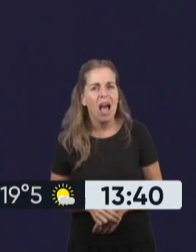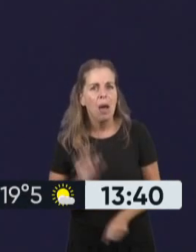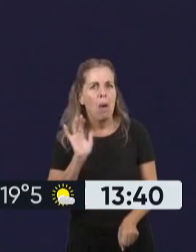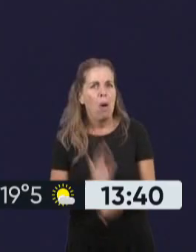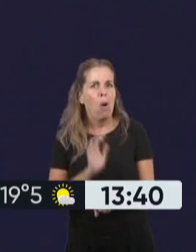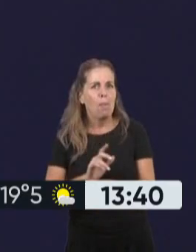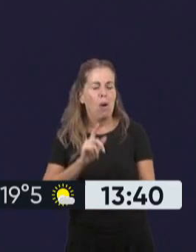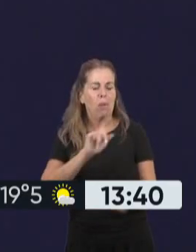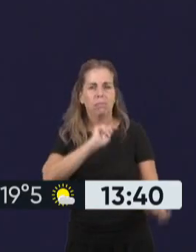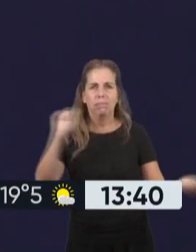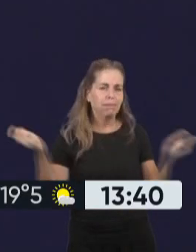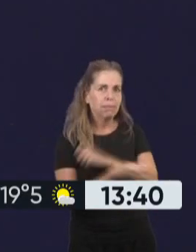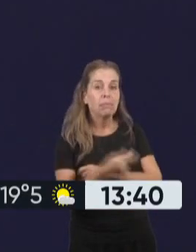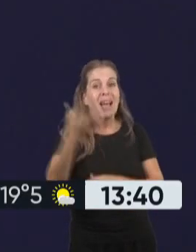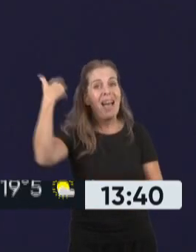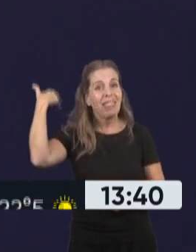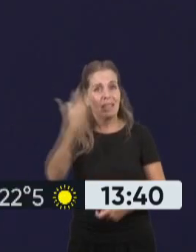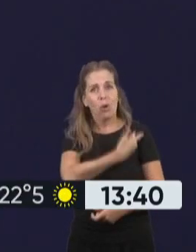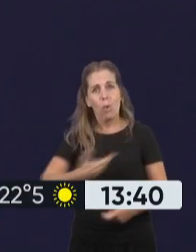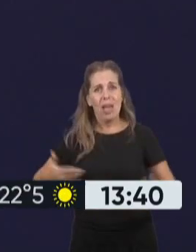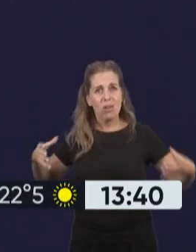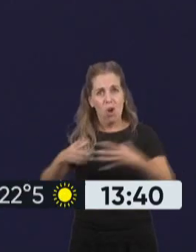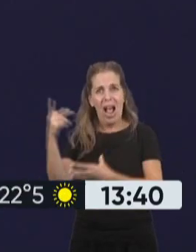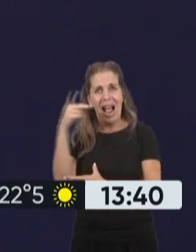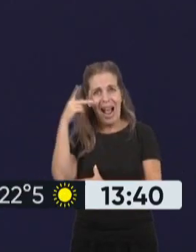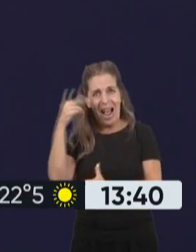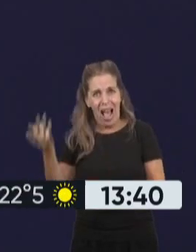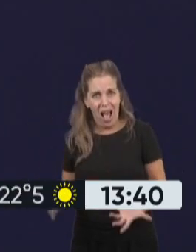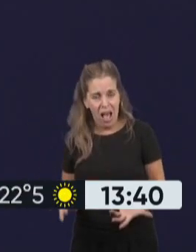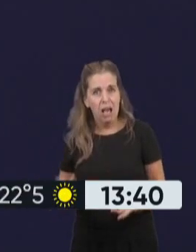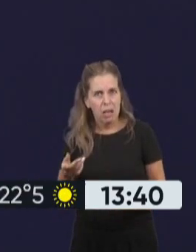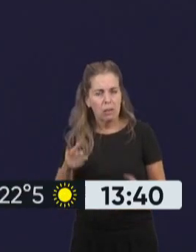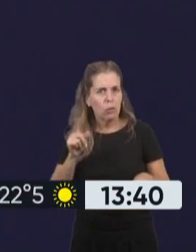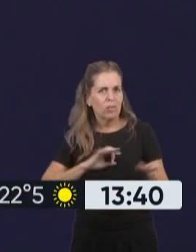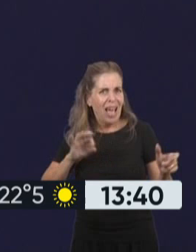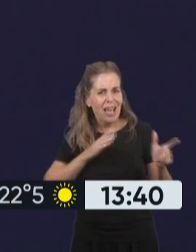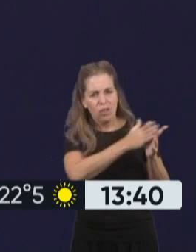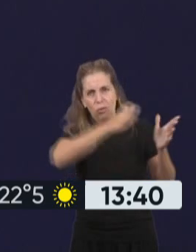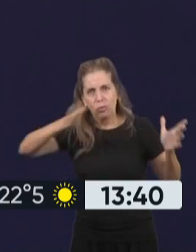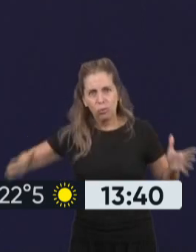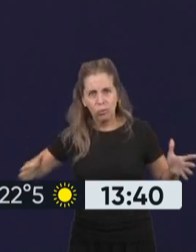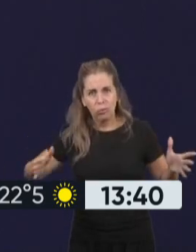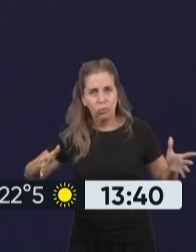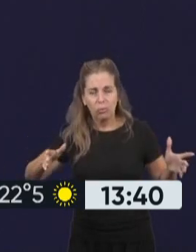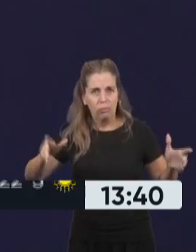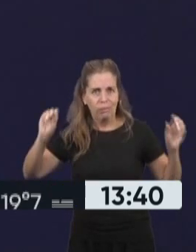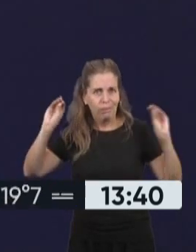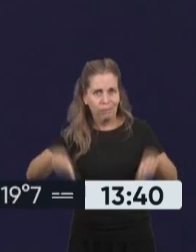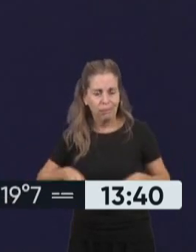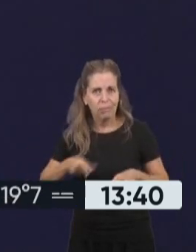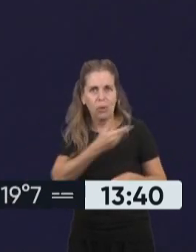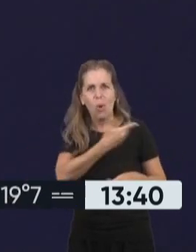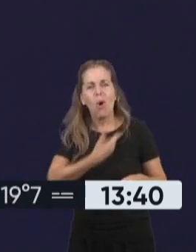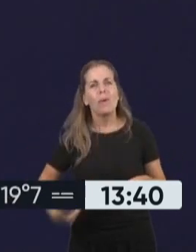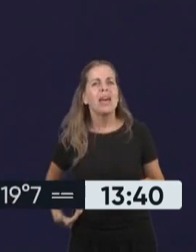huracán de decadencia que se llamó kirchnerismo, que consideraba que, entre